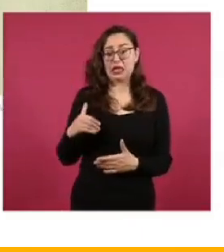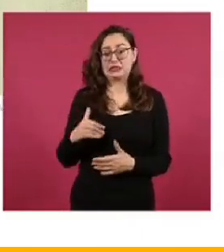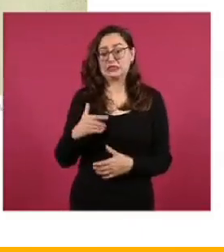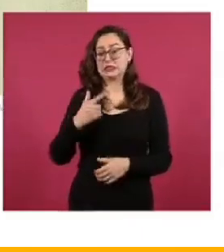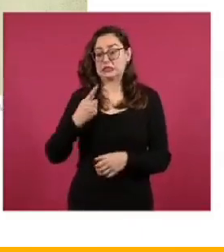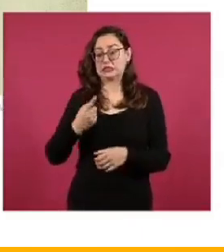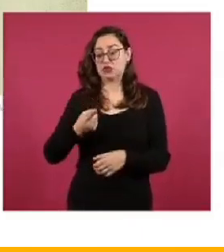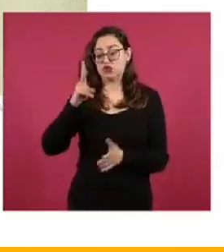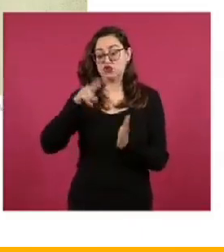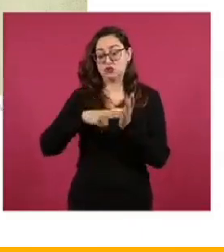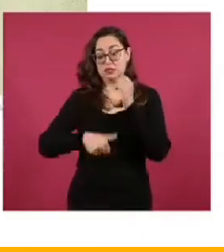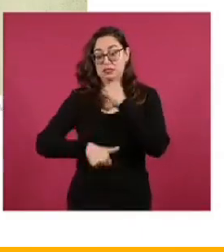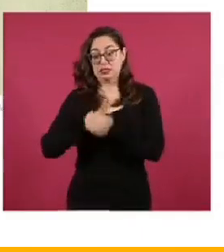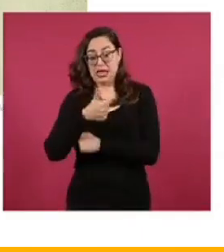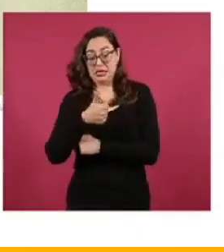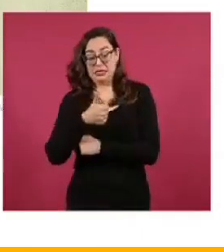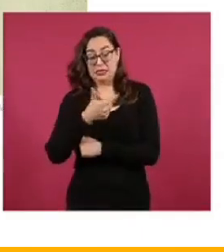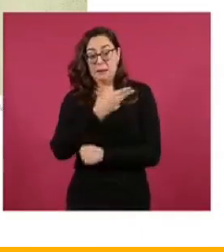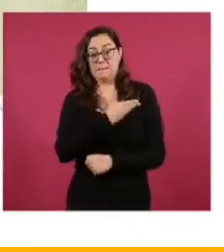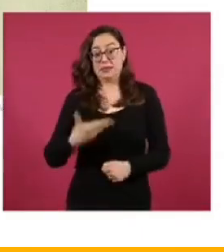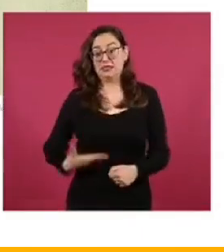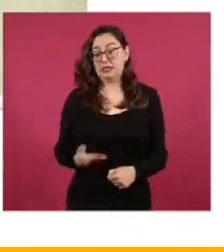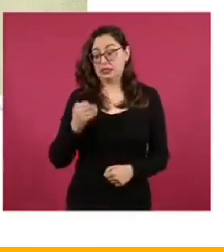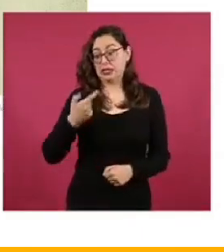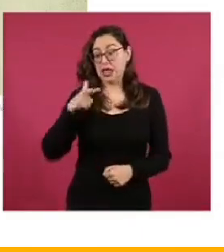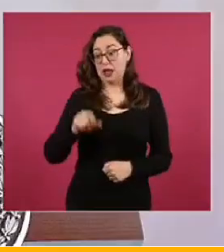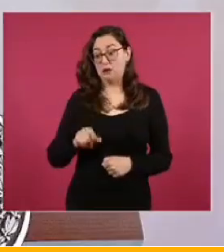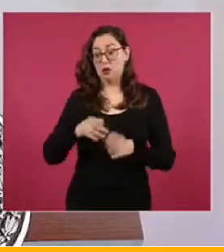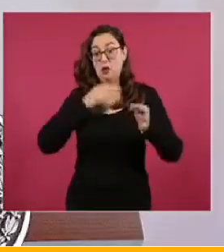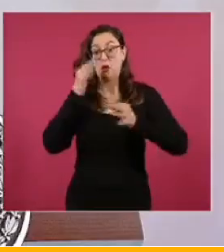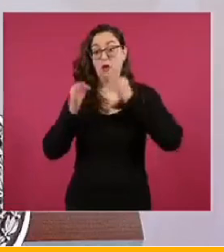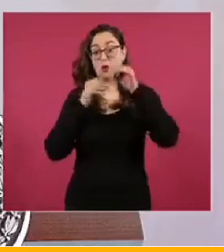la primera campaña del presidente mexicano López Obrador.